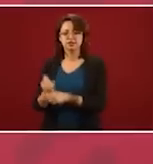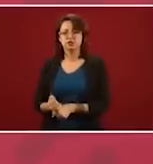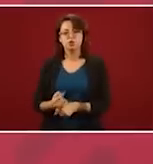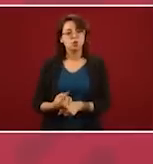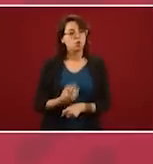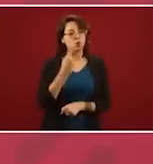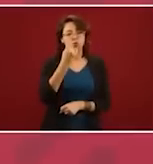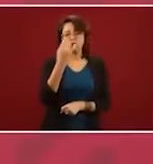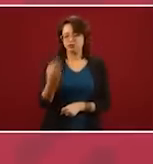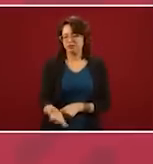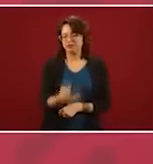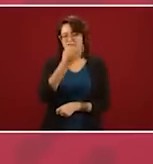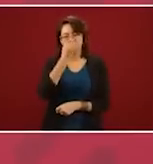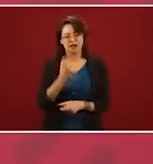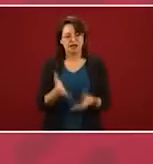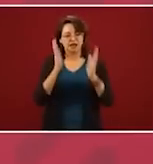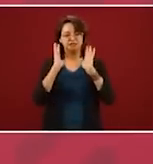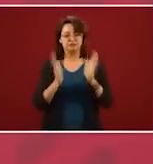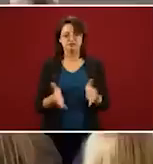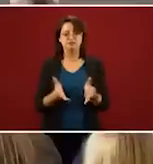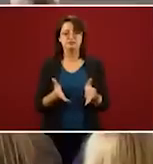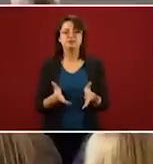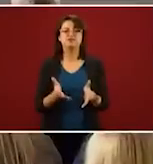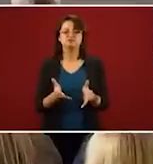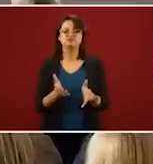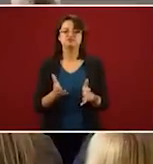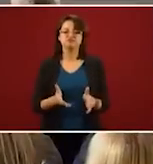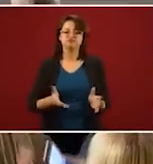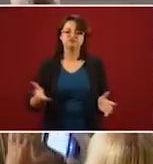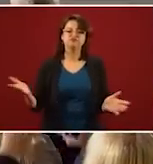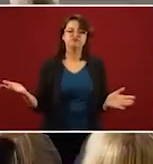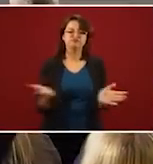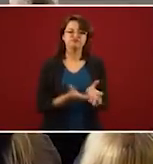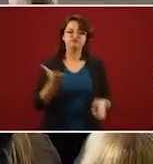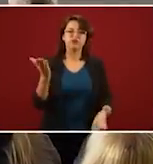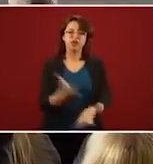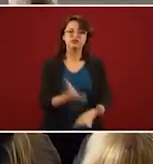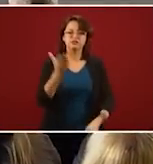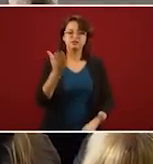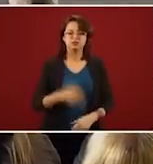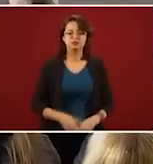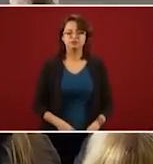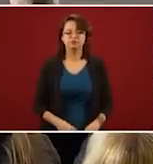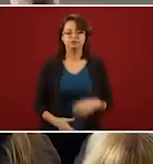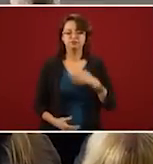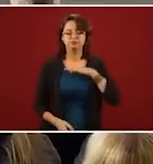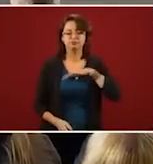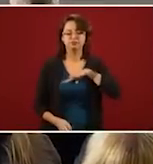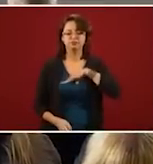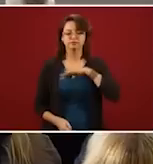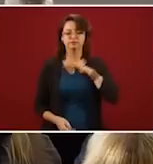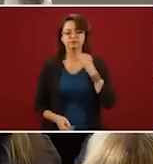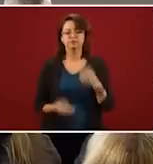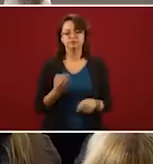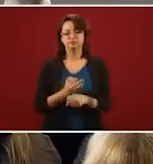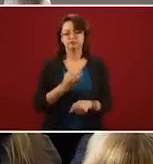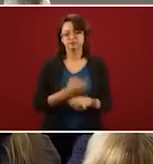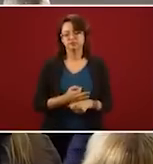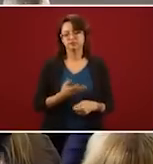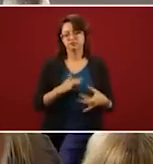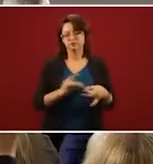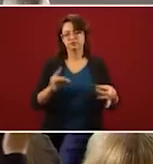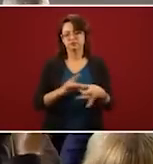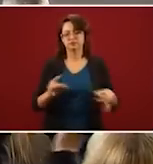de pasar ya al área de la asignación de la responsabilidad. Esto es lo que ahora mismo tengo, presidente. Muy